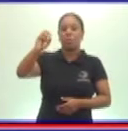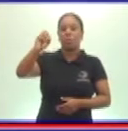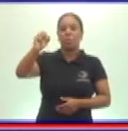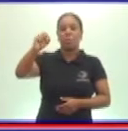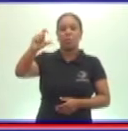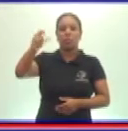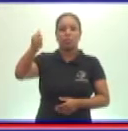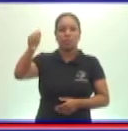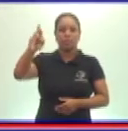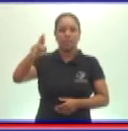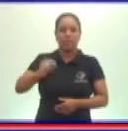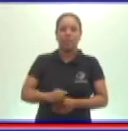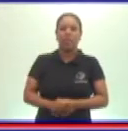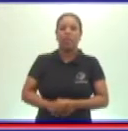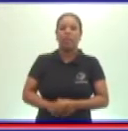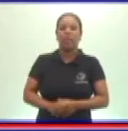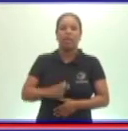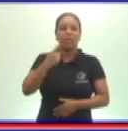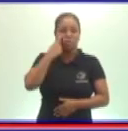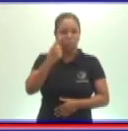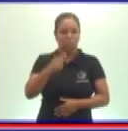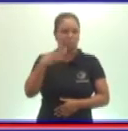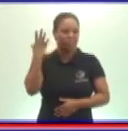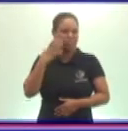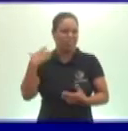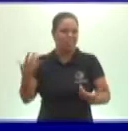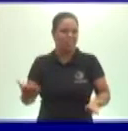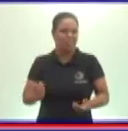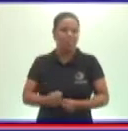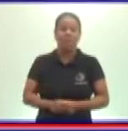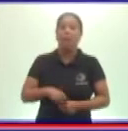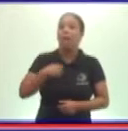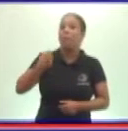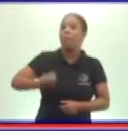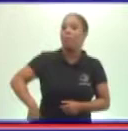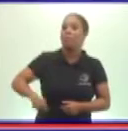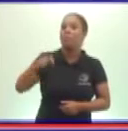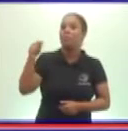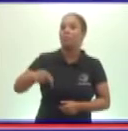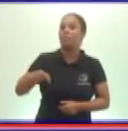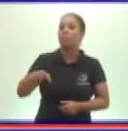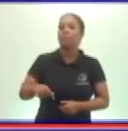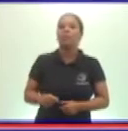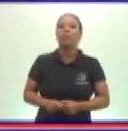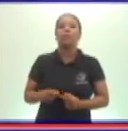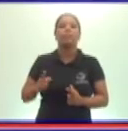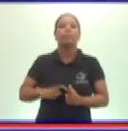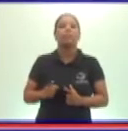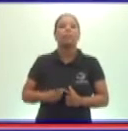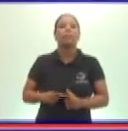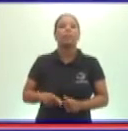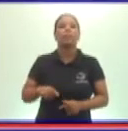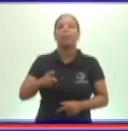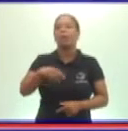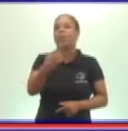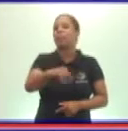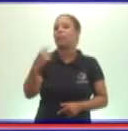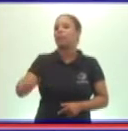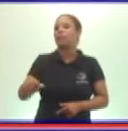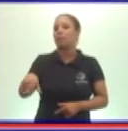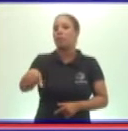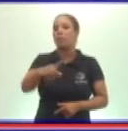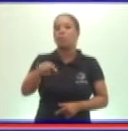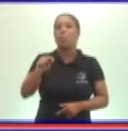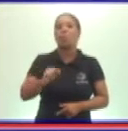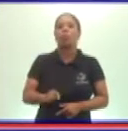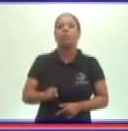¿Conoces a Oscar Víctor? ¿Quién es? Aprovecho esta coyuntura para entrenar contigo, ejercitar contigo